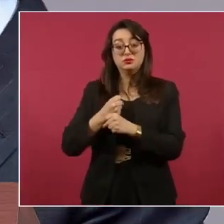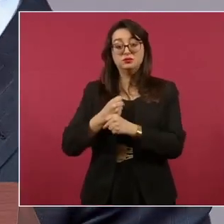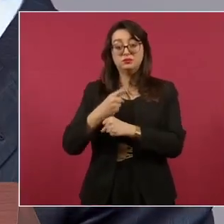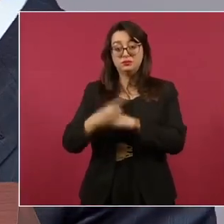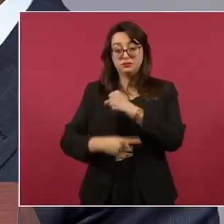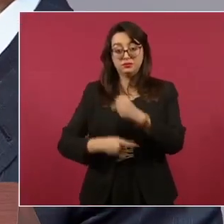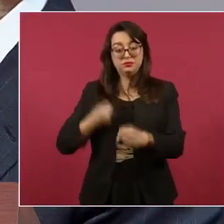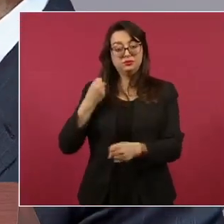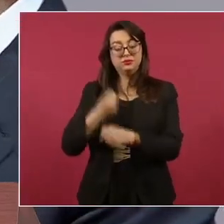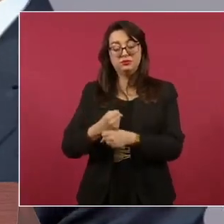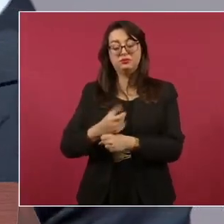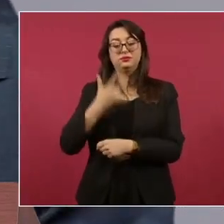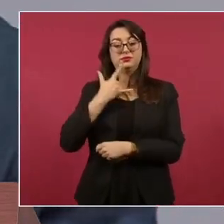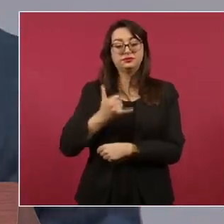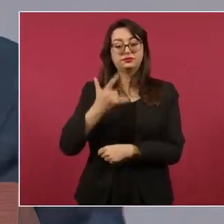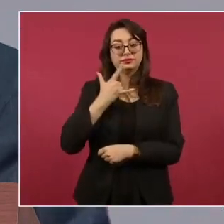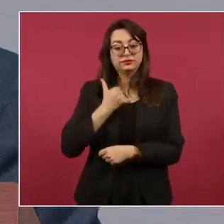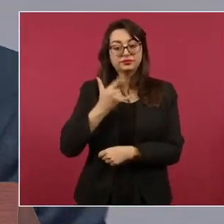ofrecieran